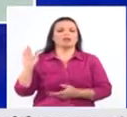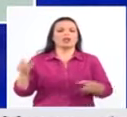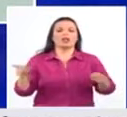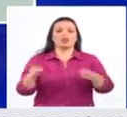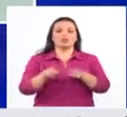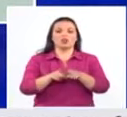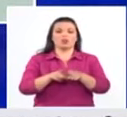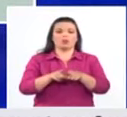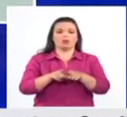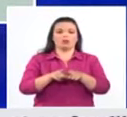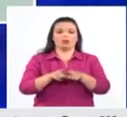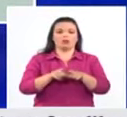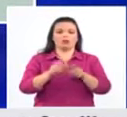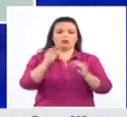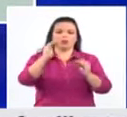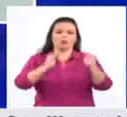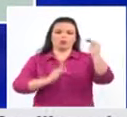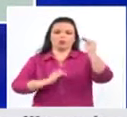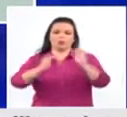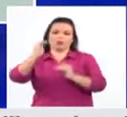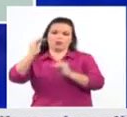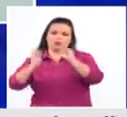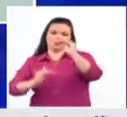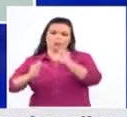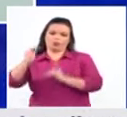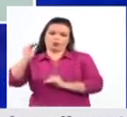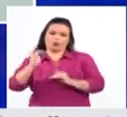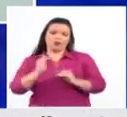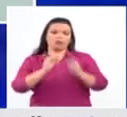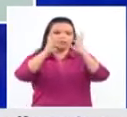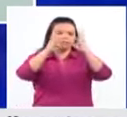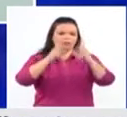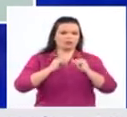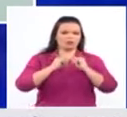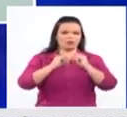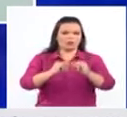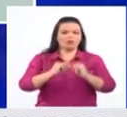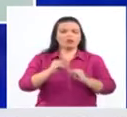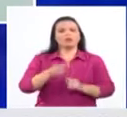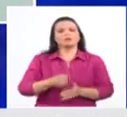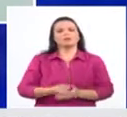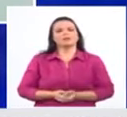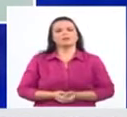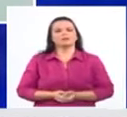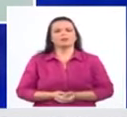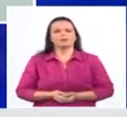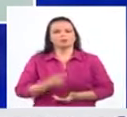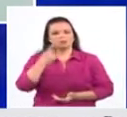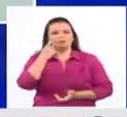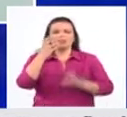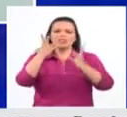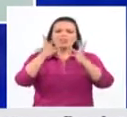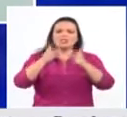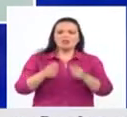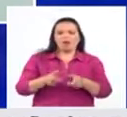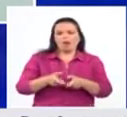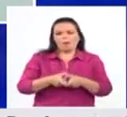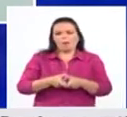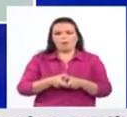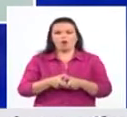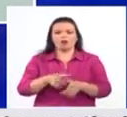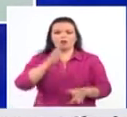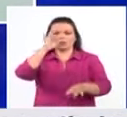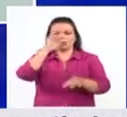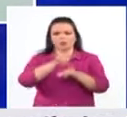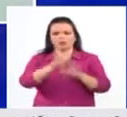tienen, se puede apreciar más o menos, porque las cifras son pequeñas. En los 7 primeros días del mes